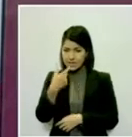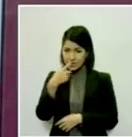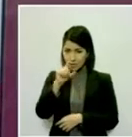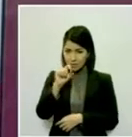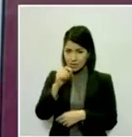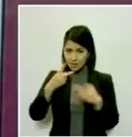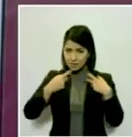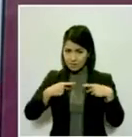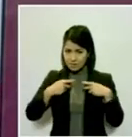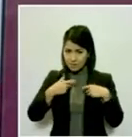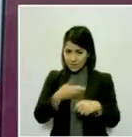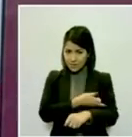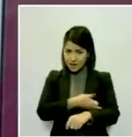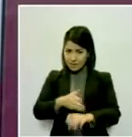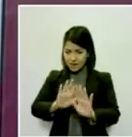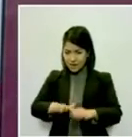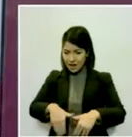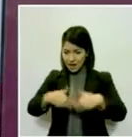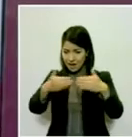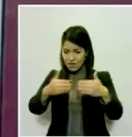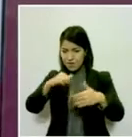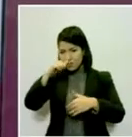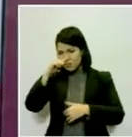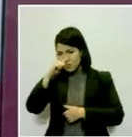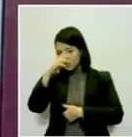personas supuestamente familiares.